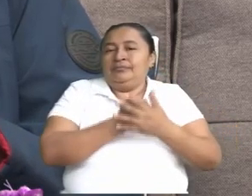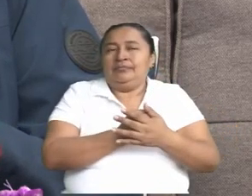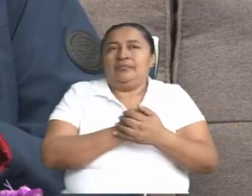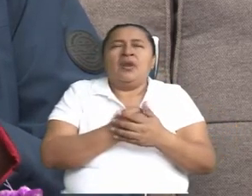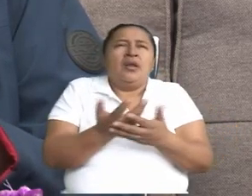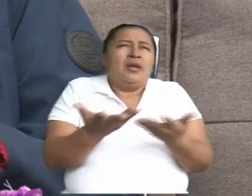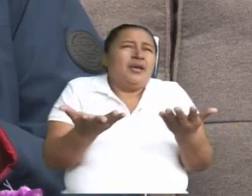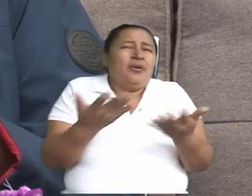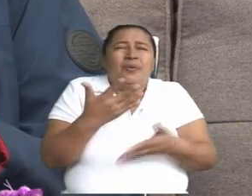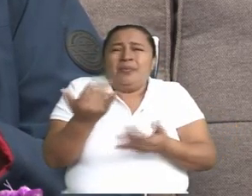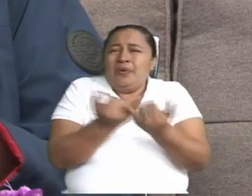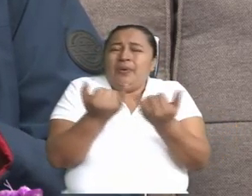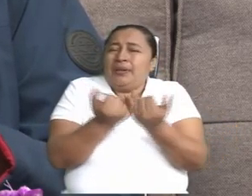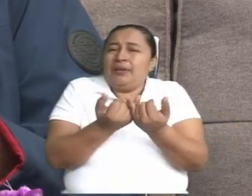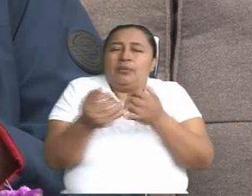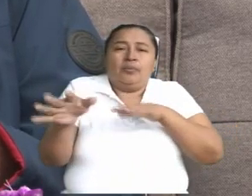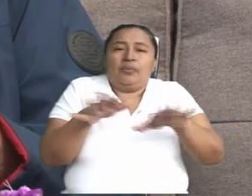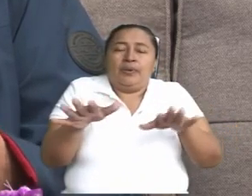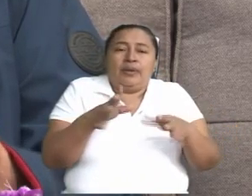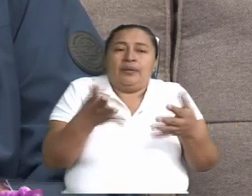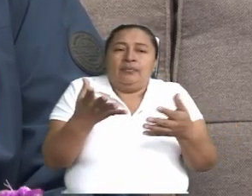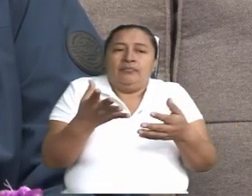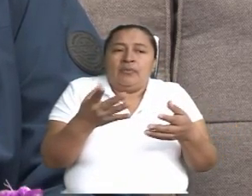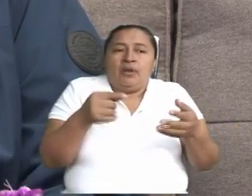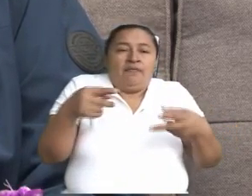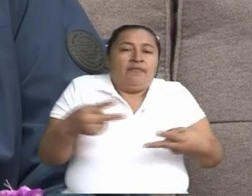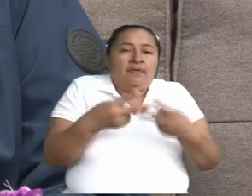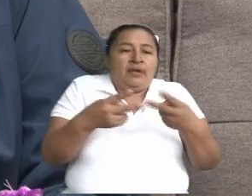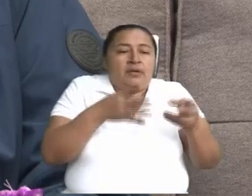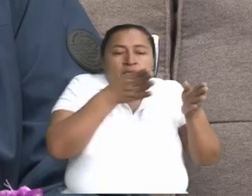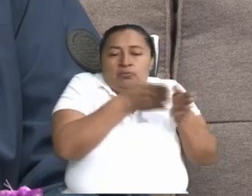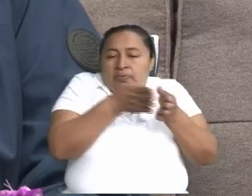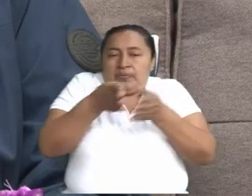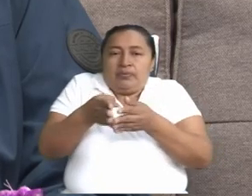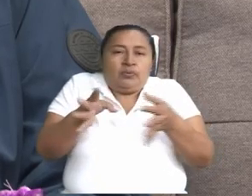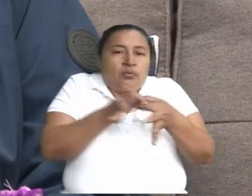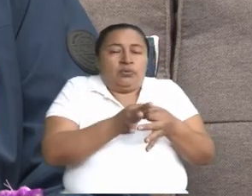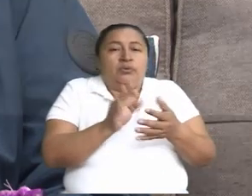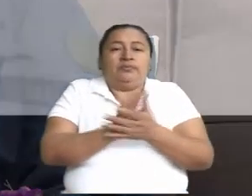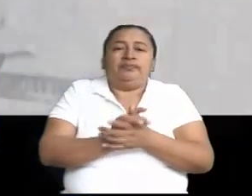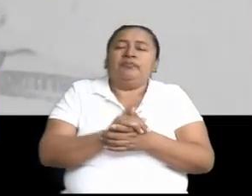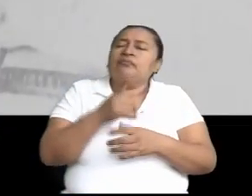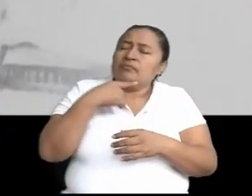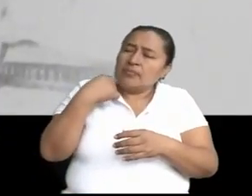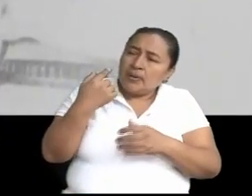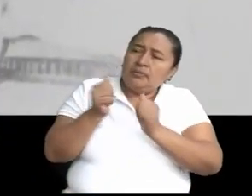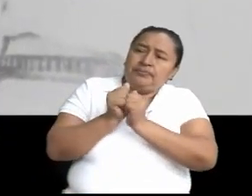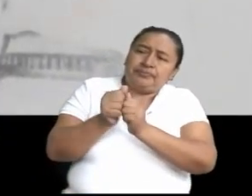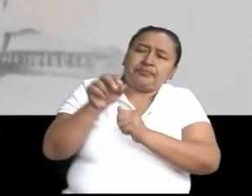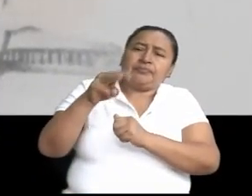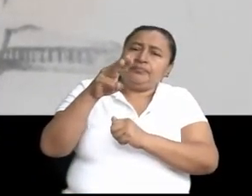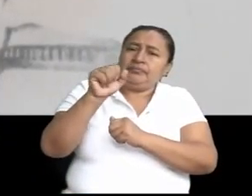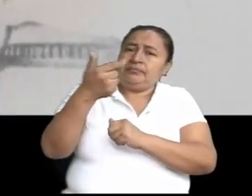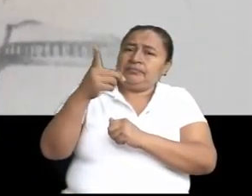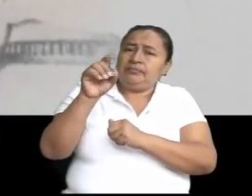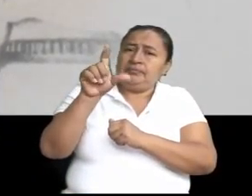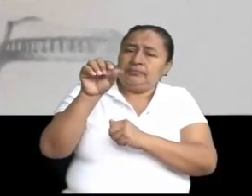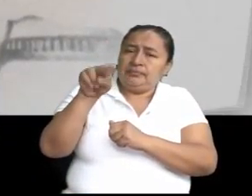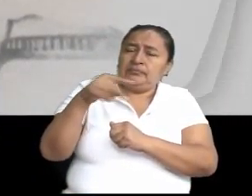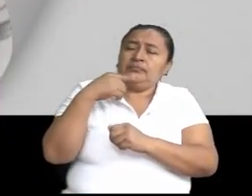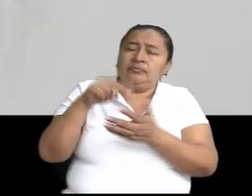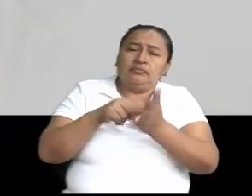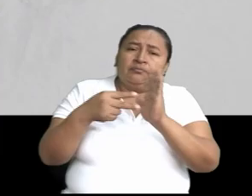existir. Una cosa sin la otra. Y precisamente, compañera Magdalena, entender un poquito lo que implica el Foro de